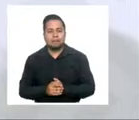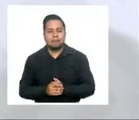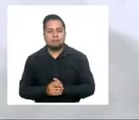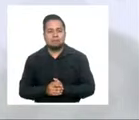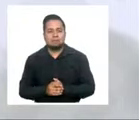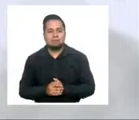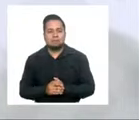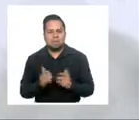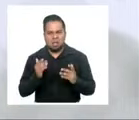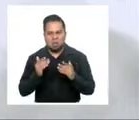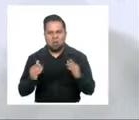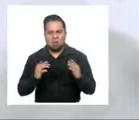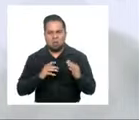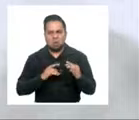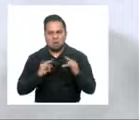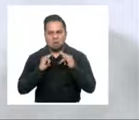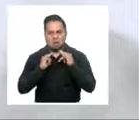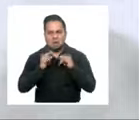una feria,